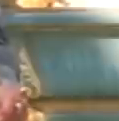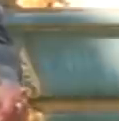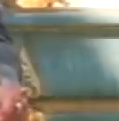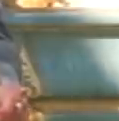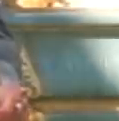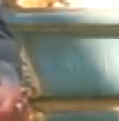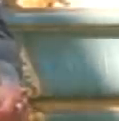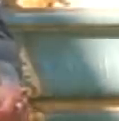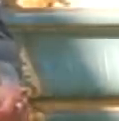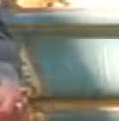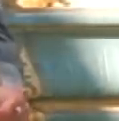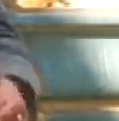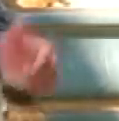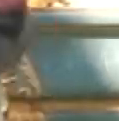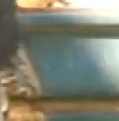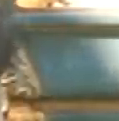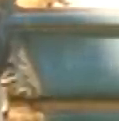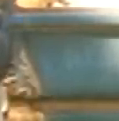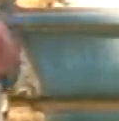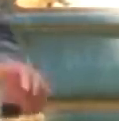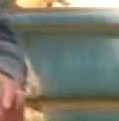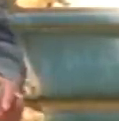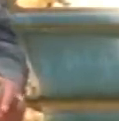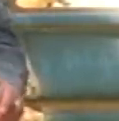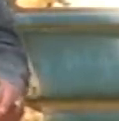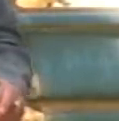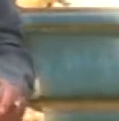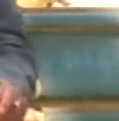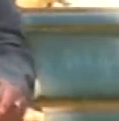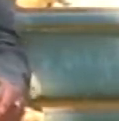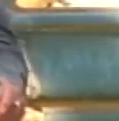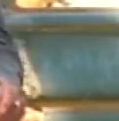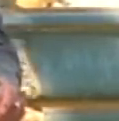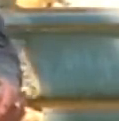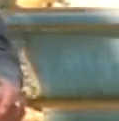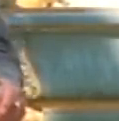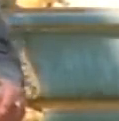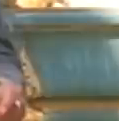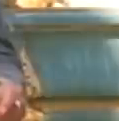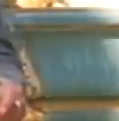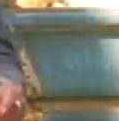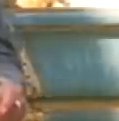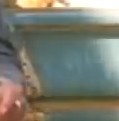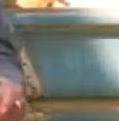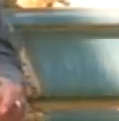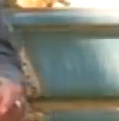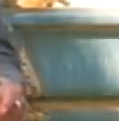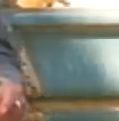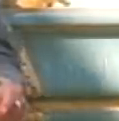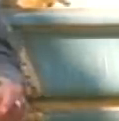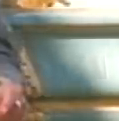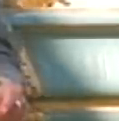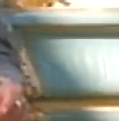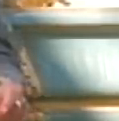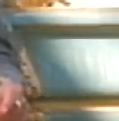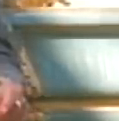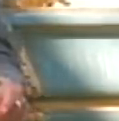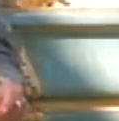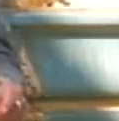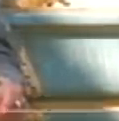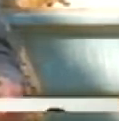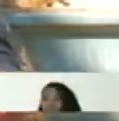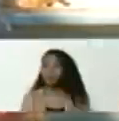papel fraudulento, que aplaudieron cuando Juan Guaidó promovió una incursión desde Cúcuta